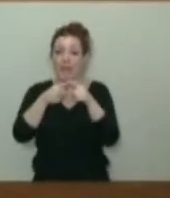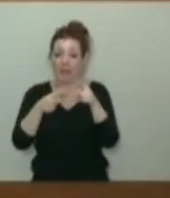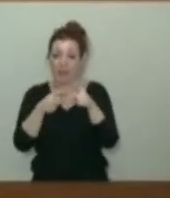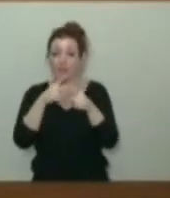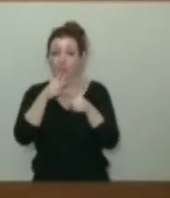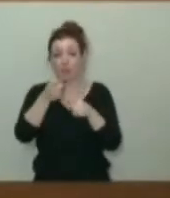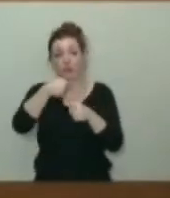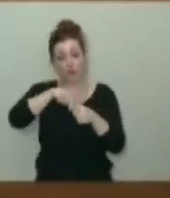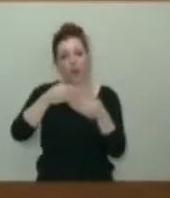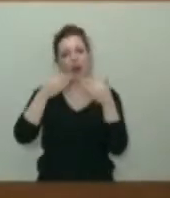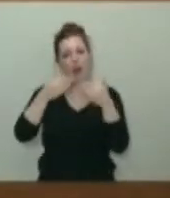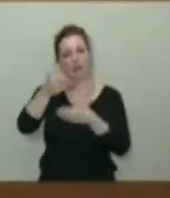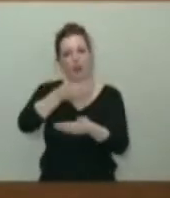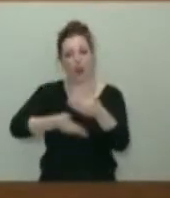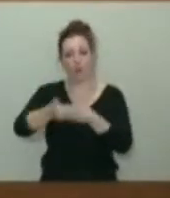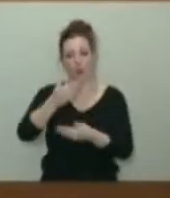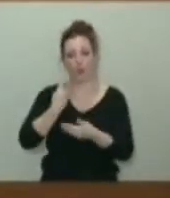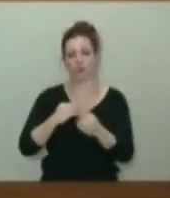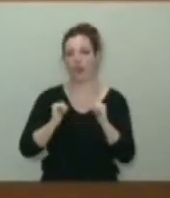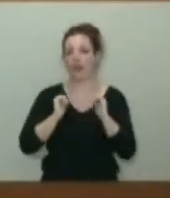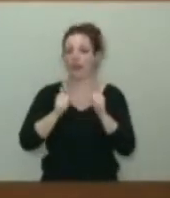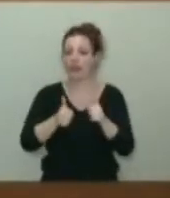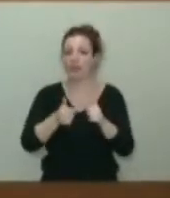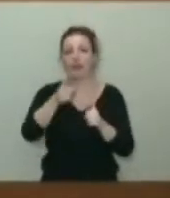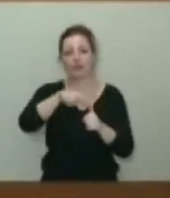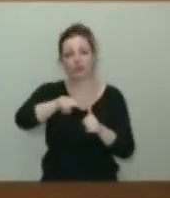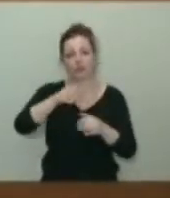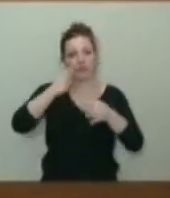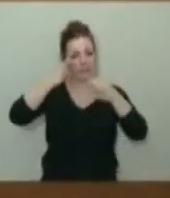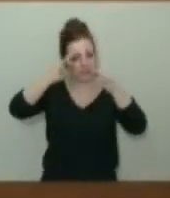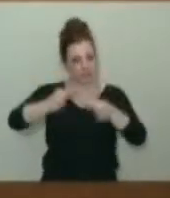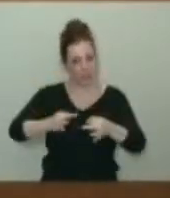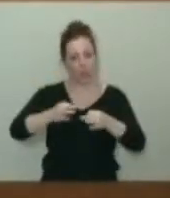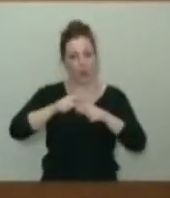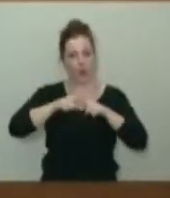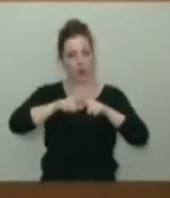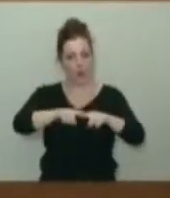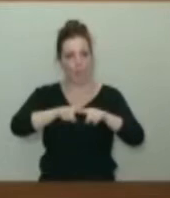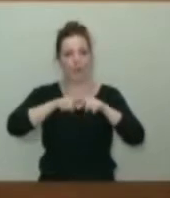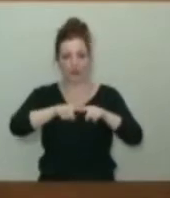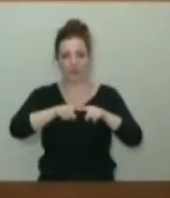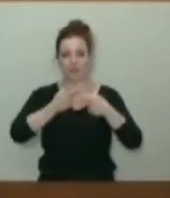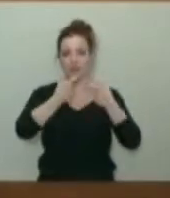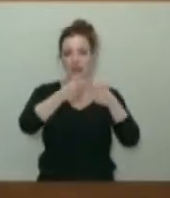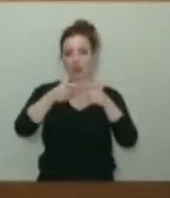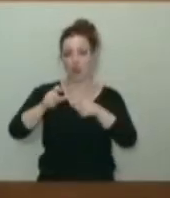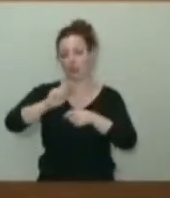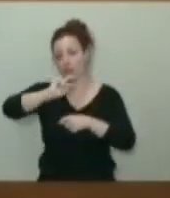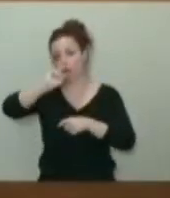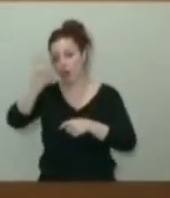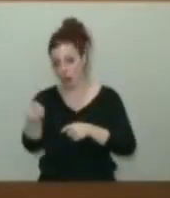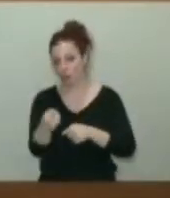colaboración en esta iniciativa y que estamos seguros que es compartida por otros sectores